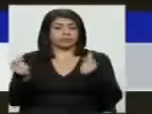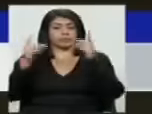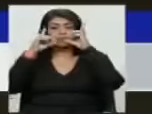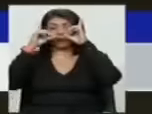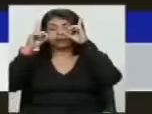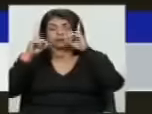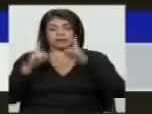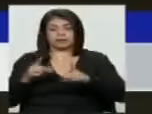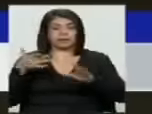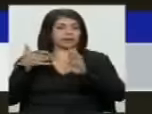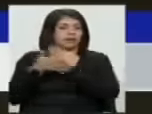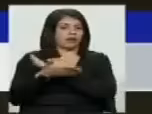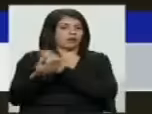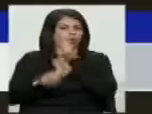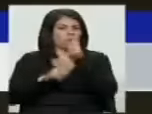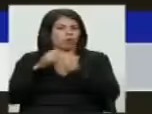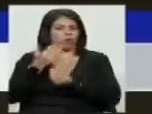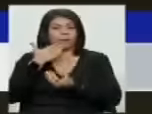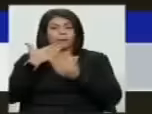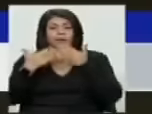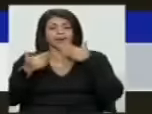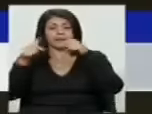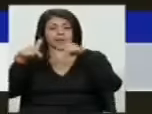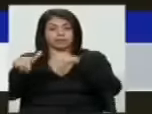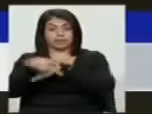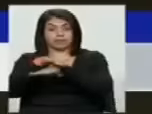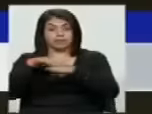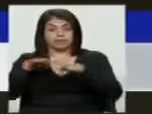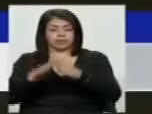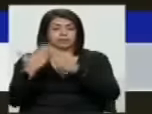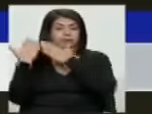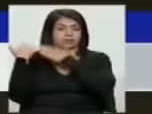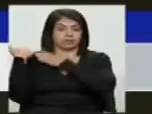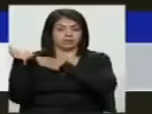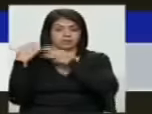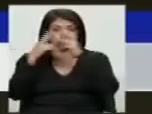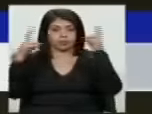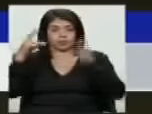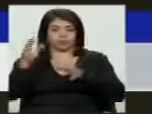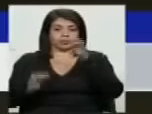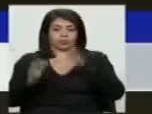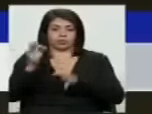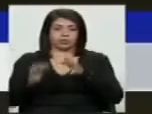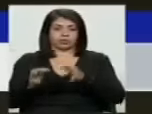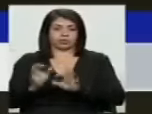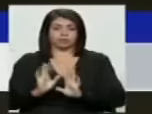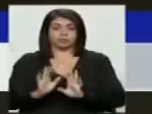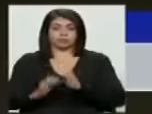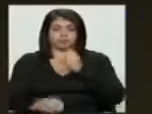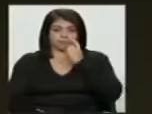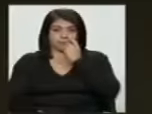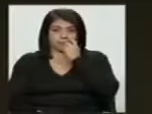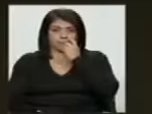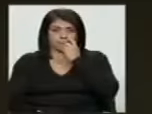decida sobre la solicitud del ministerio encargado del tema de la justicia. Ok.